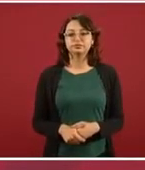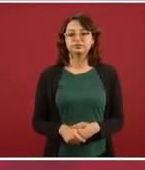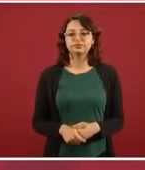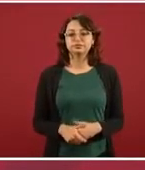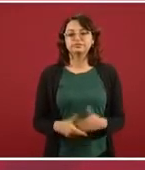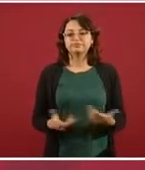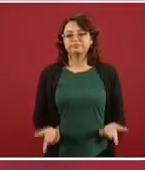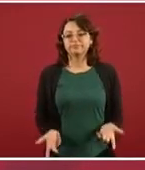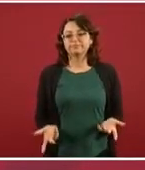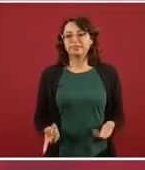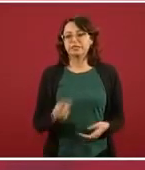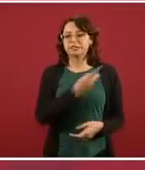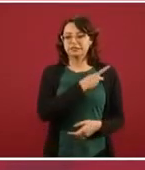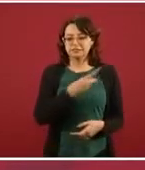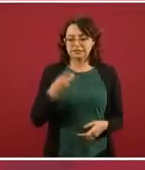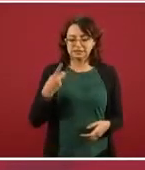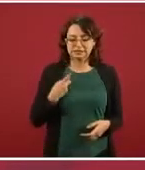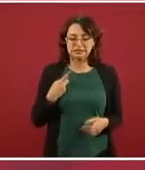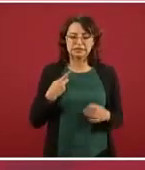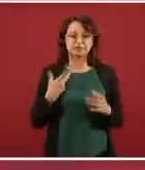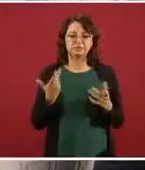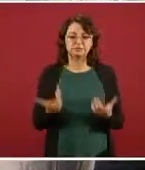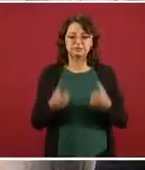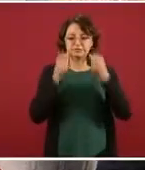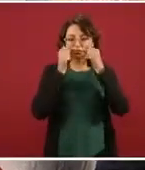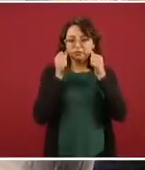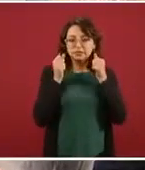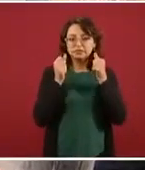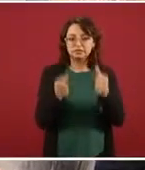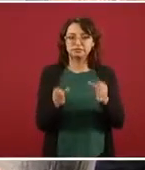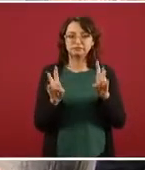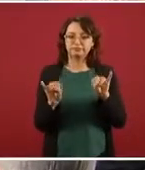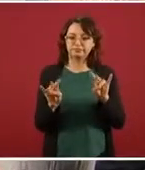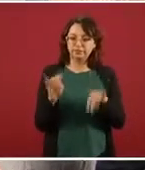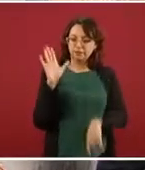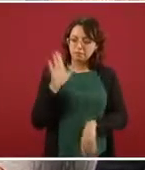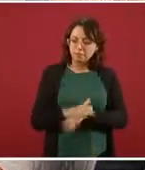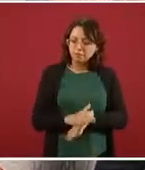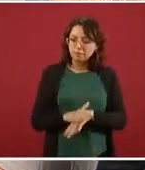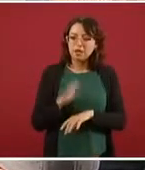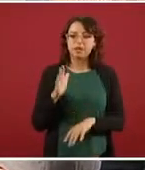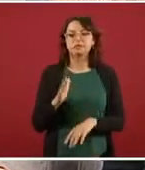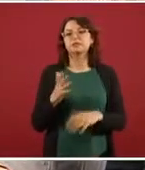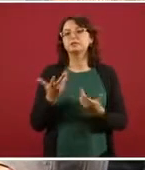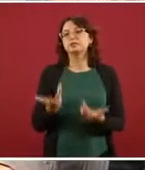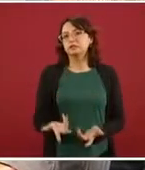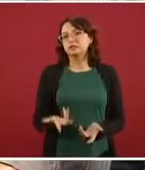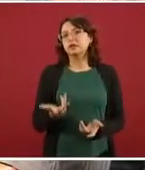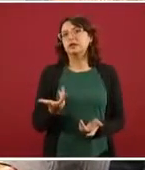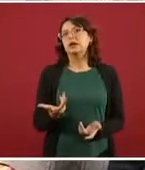que deben de tomarse en cuenta, reforzarse,